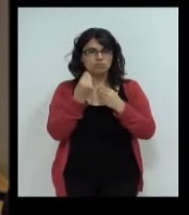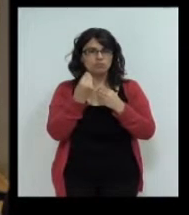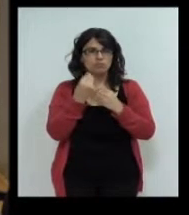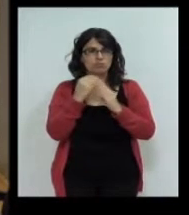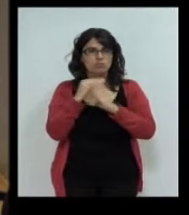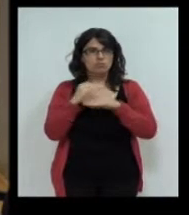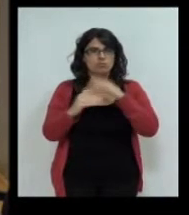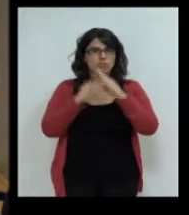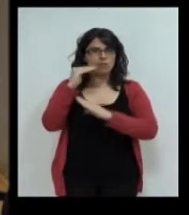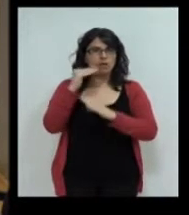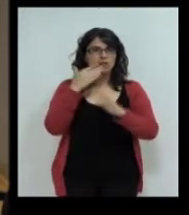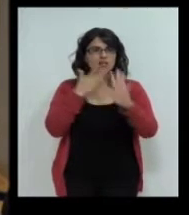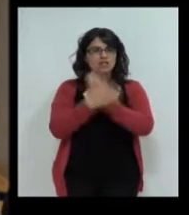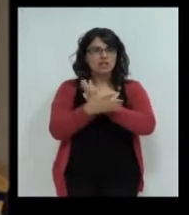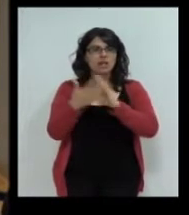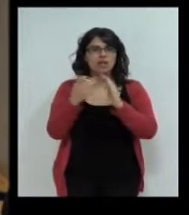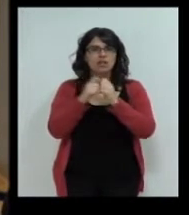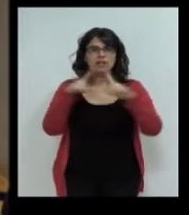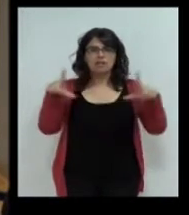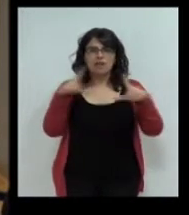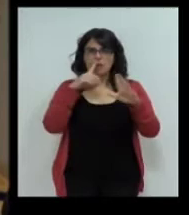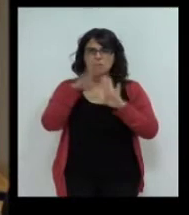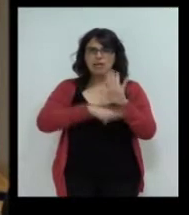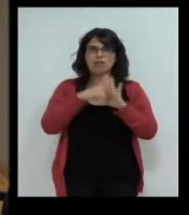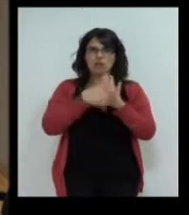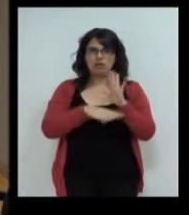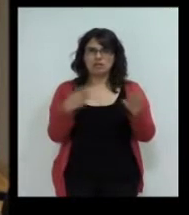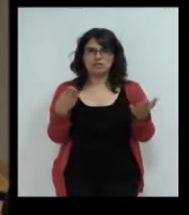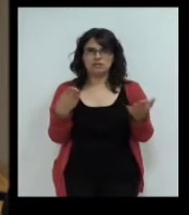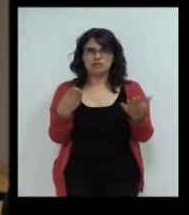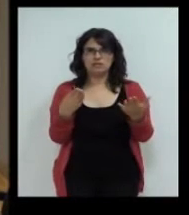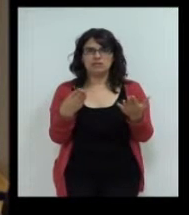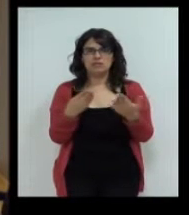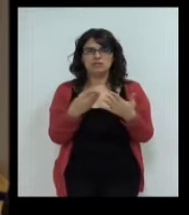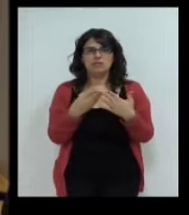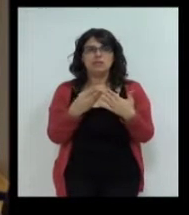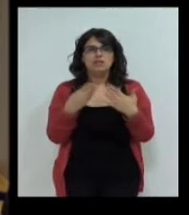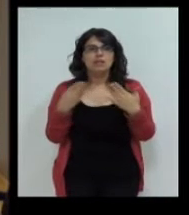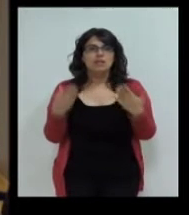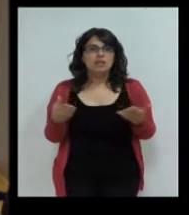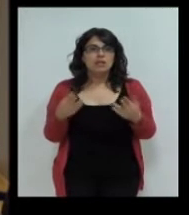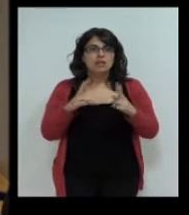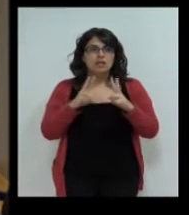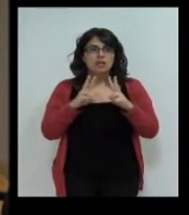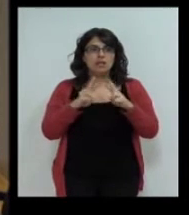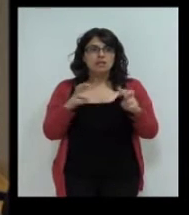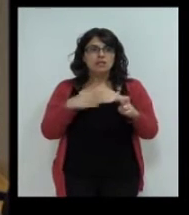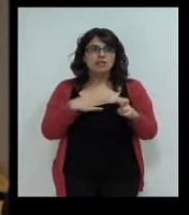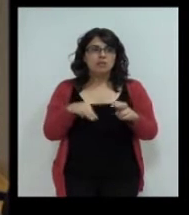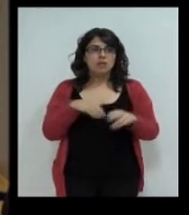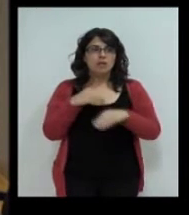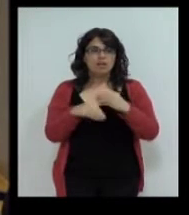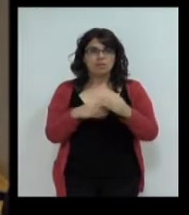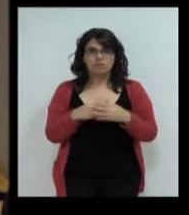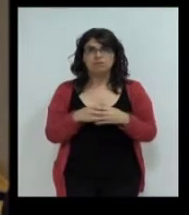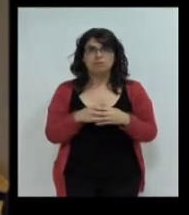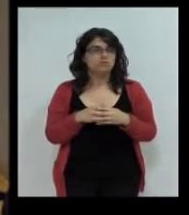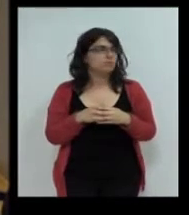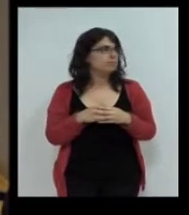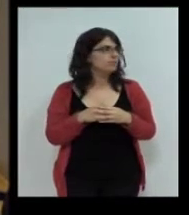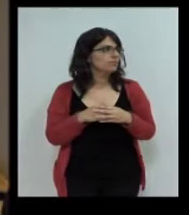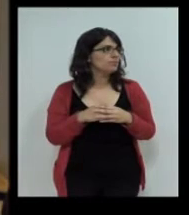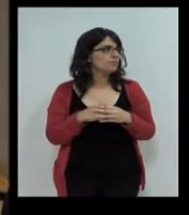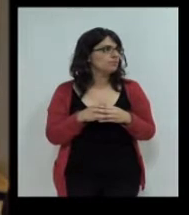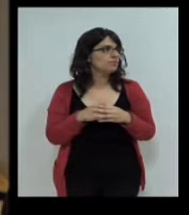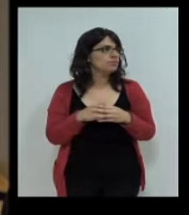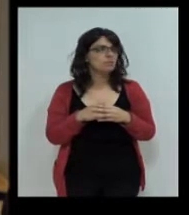de las interfaces de aplicaciones. Entonces, en principio, pueden hacerse transparentes para el transporte de red con